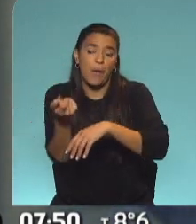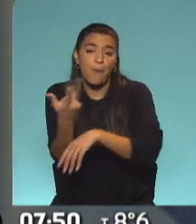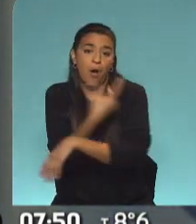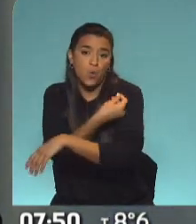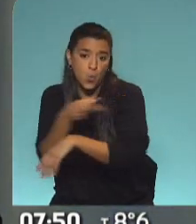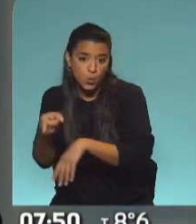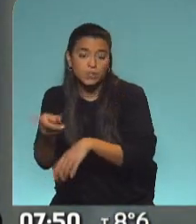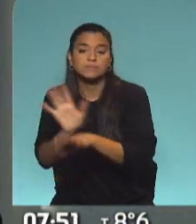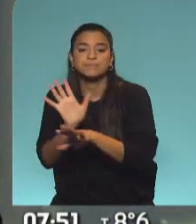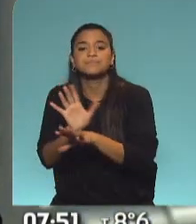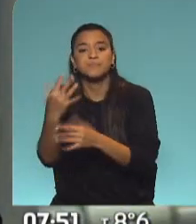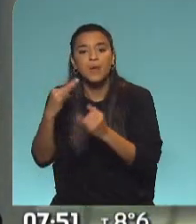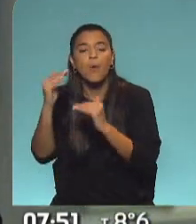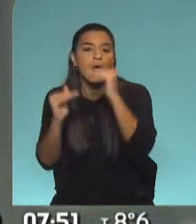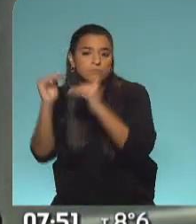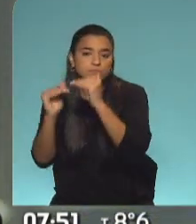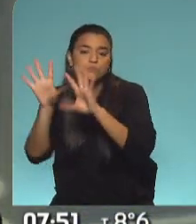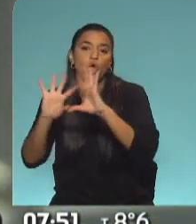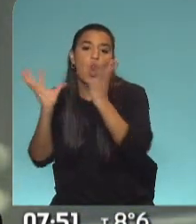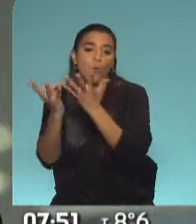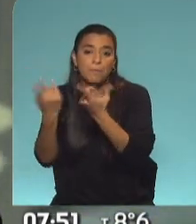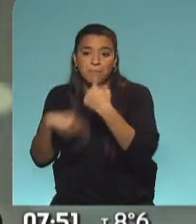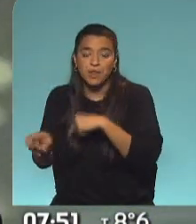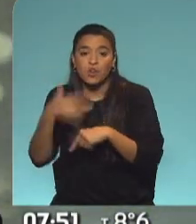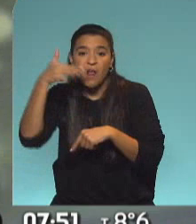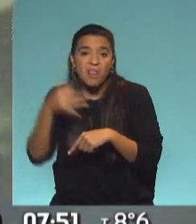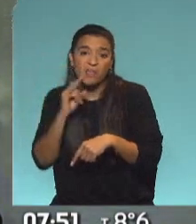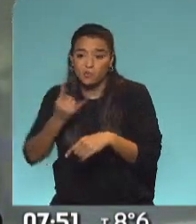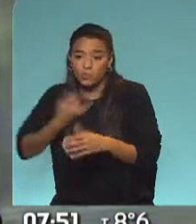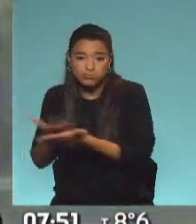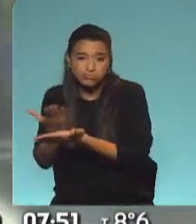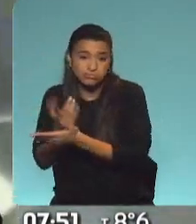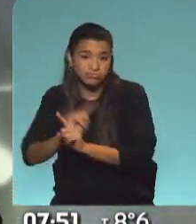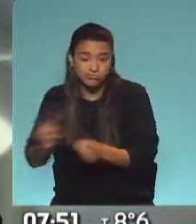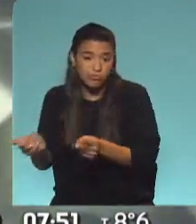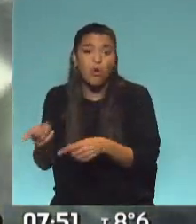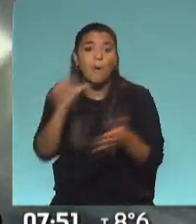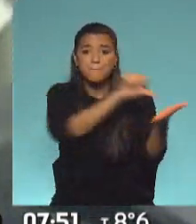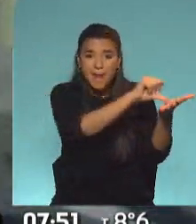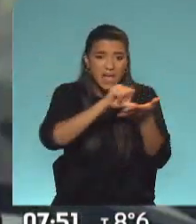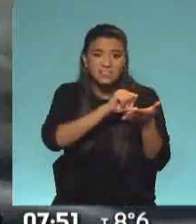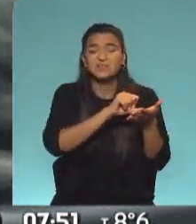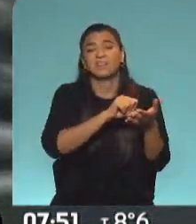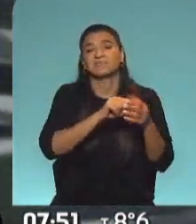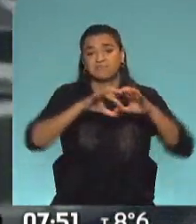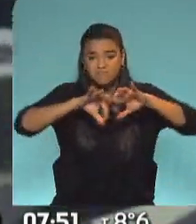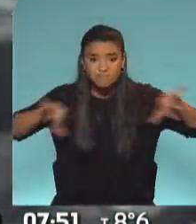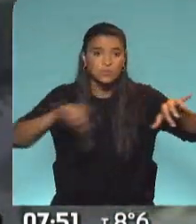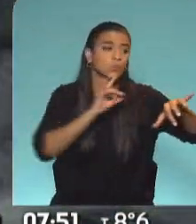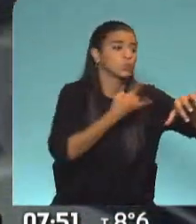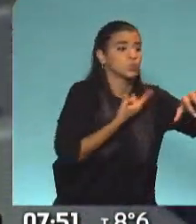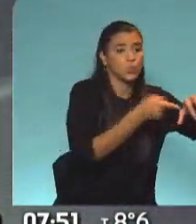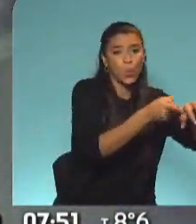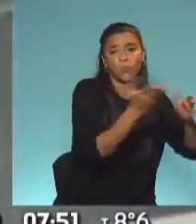estar en el fondo, digamos, equitativo global, pero realmente no va a ser tan equitativo cuando bastantes países van a quedar afuera porque pueden